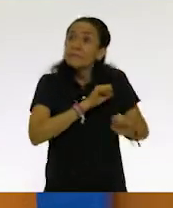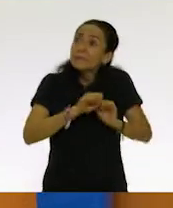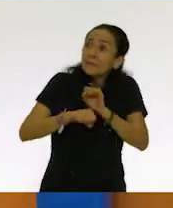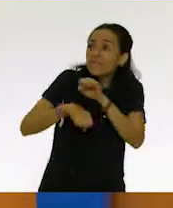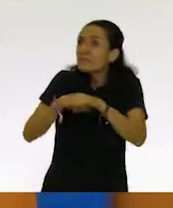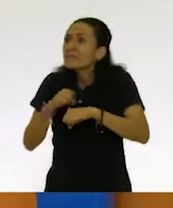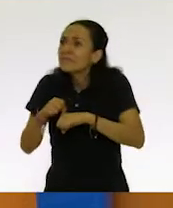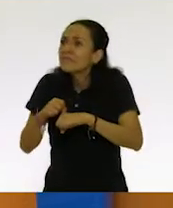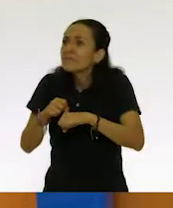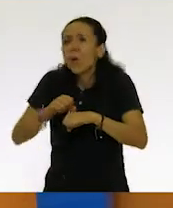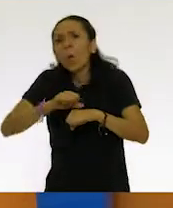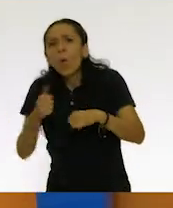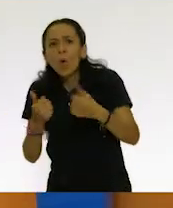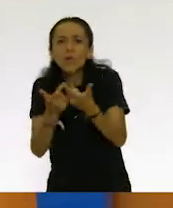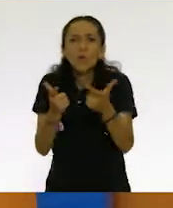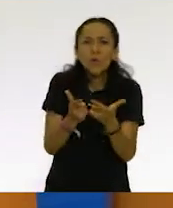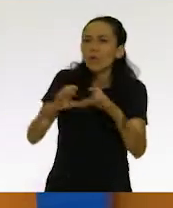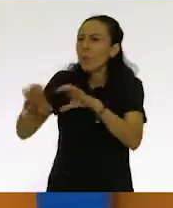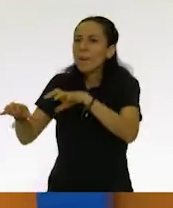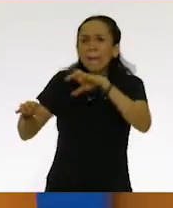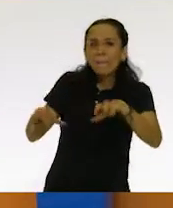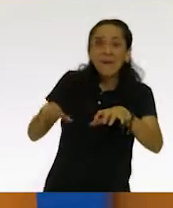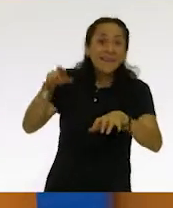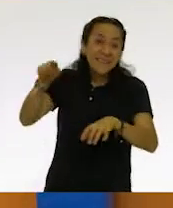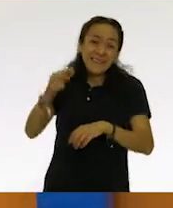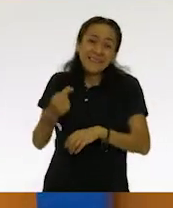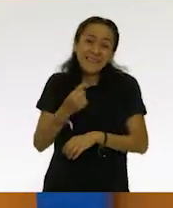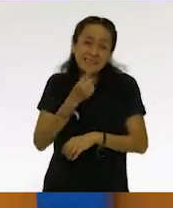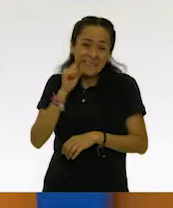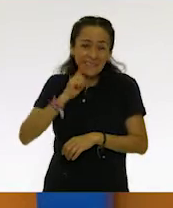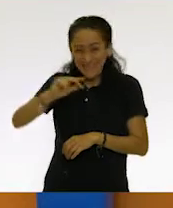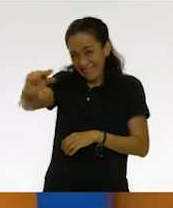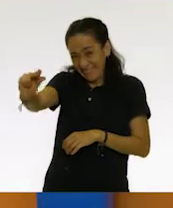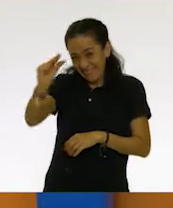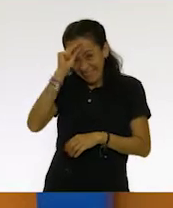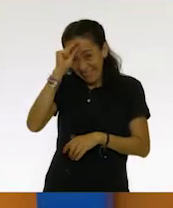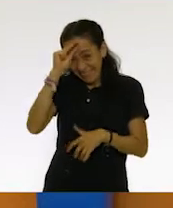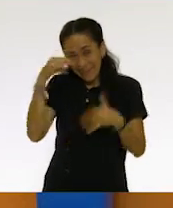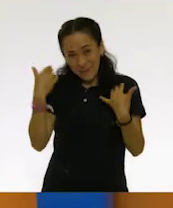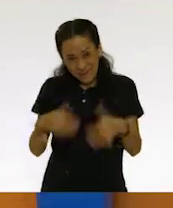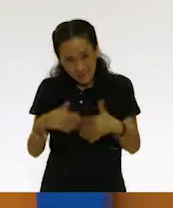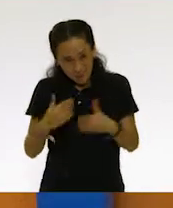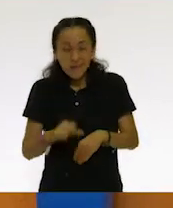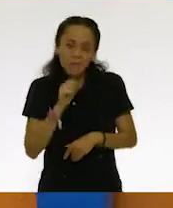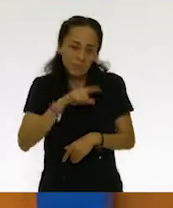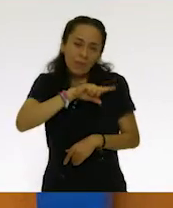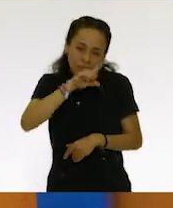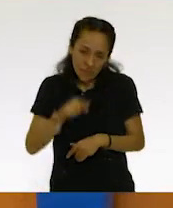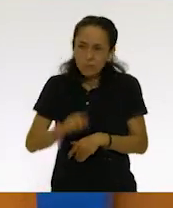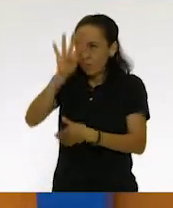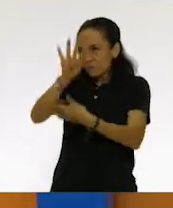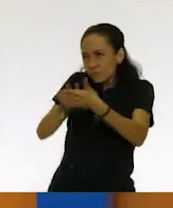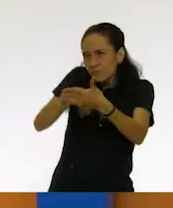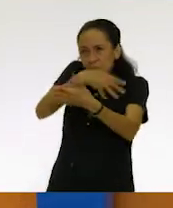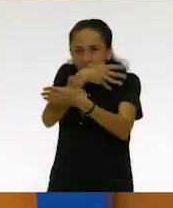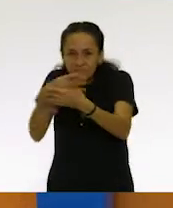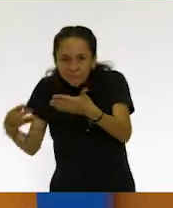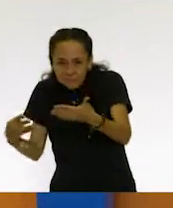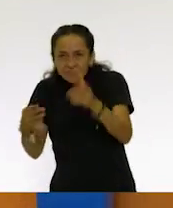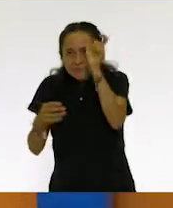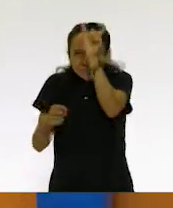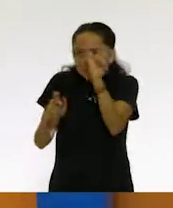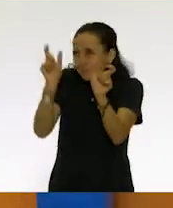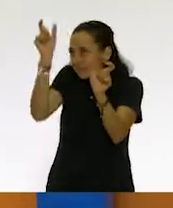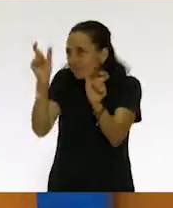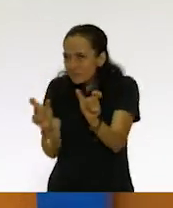que también es muy inteligente, le hace una tabla para comprobar que cualquier combinación le va a